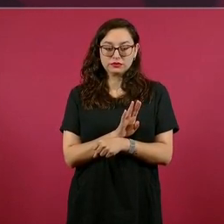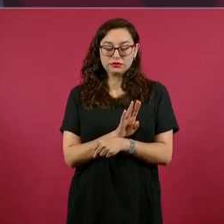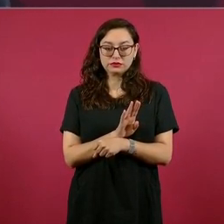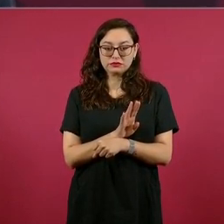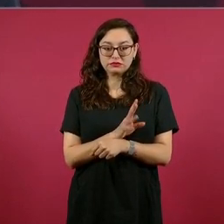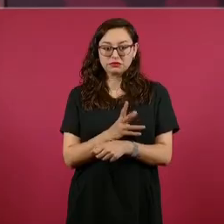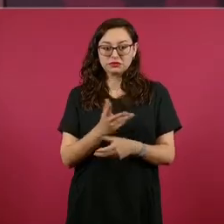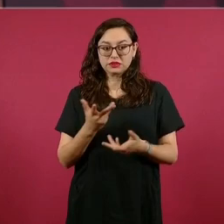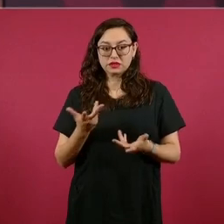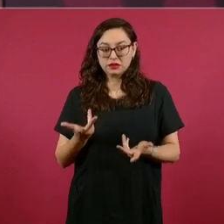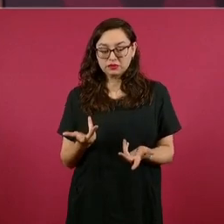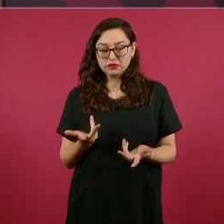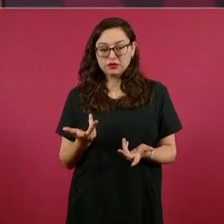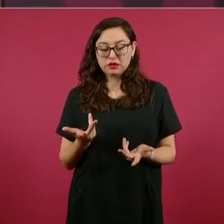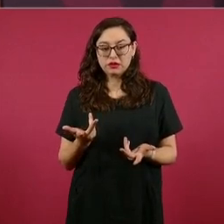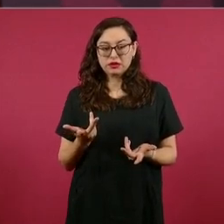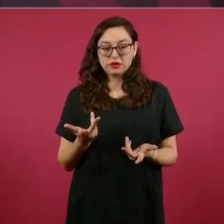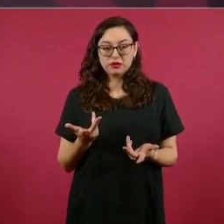el que se